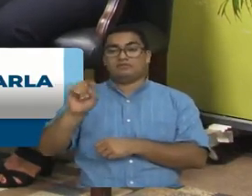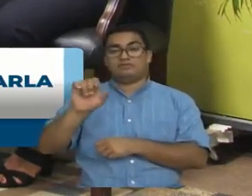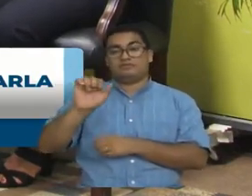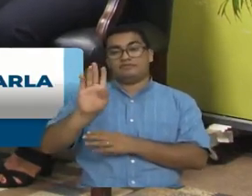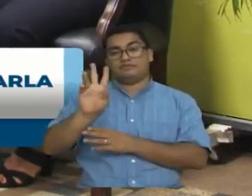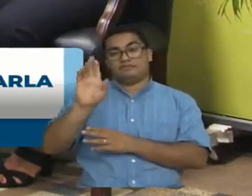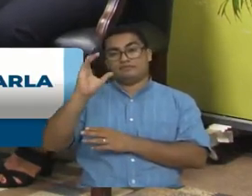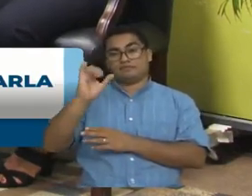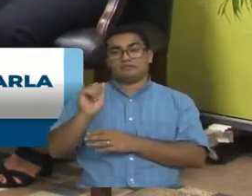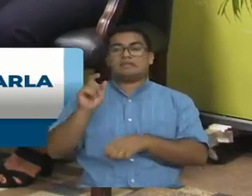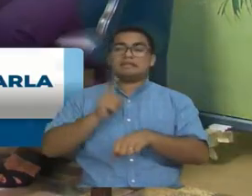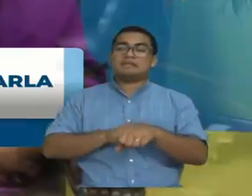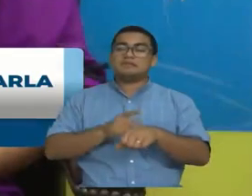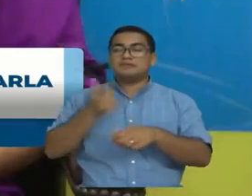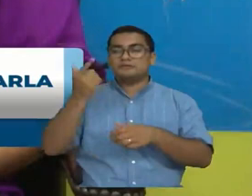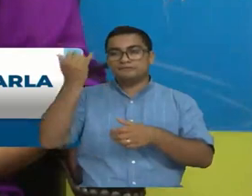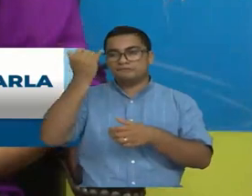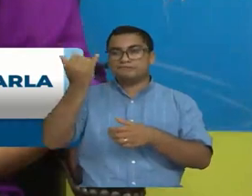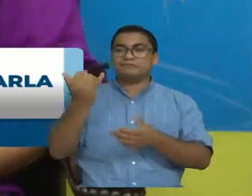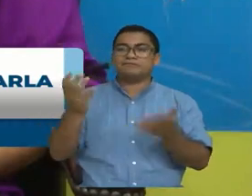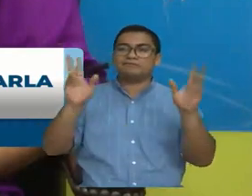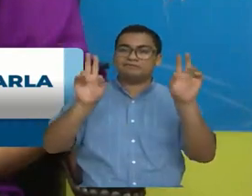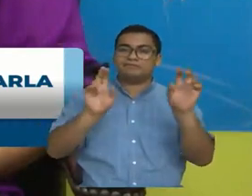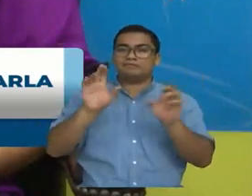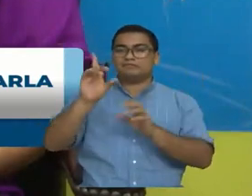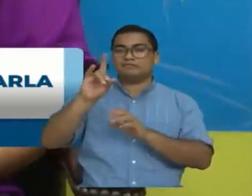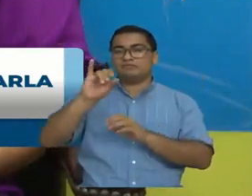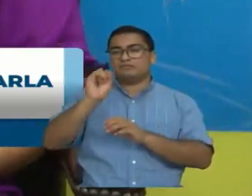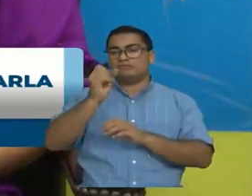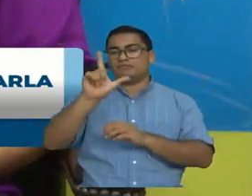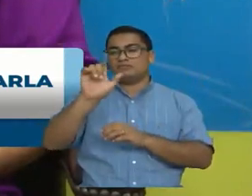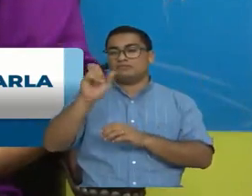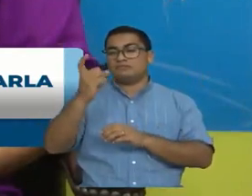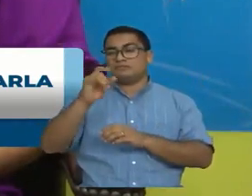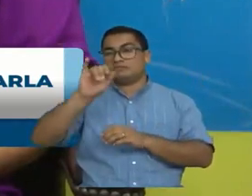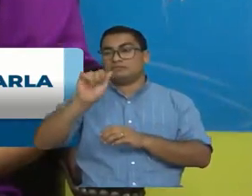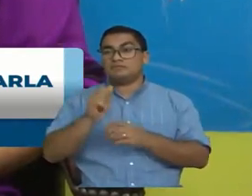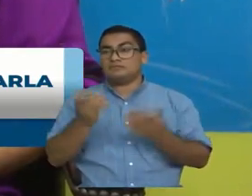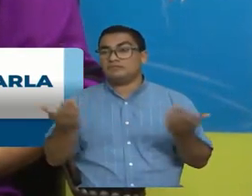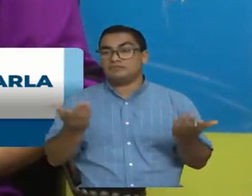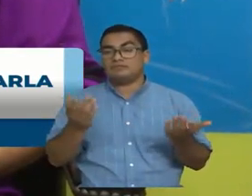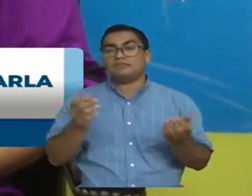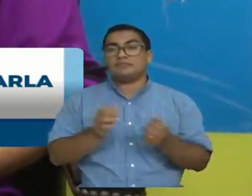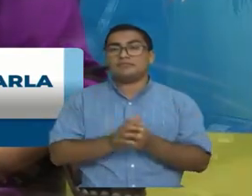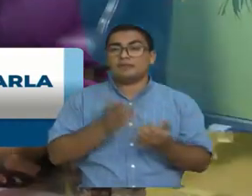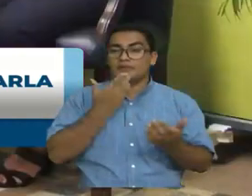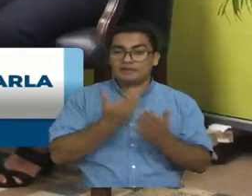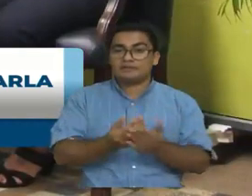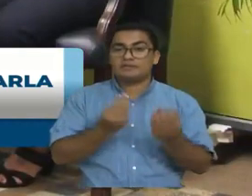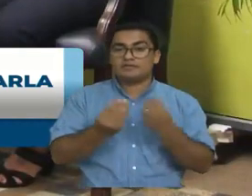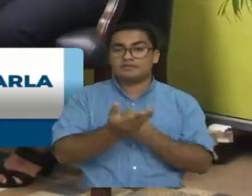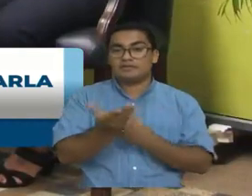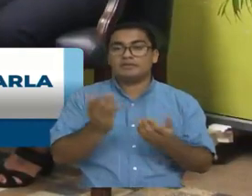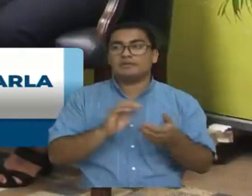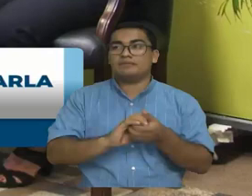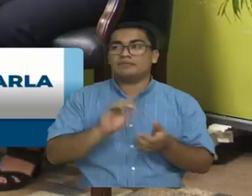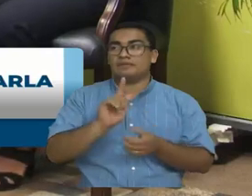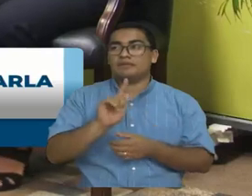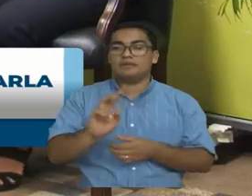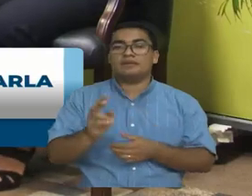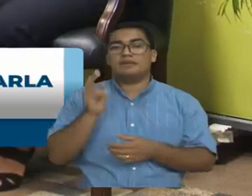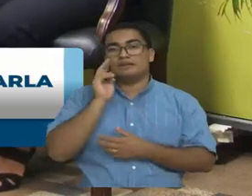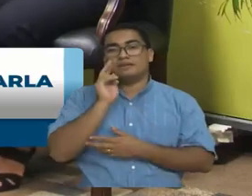conocimiento acerca de esta alteración. Este trastorno. Trastorno. Le agradecemos también a usted, amigo televidente, de su